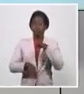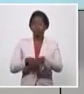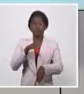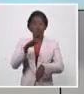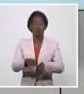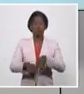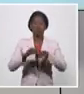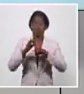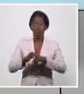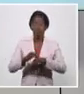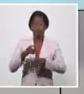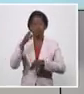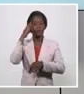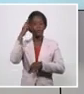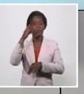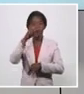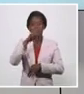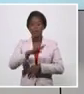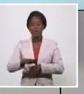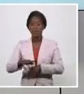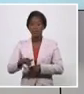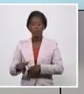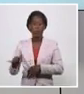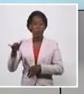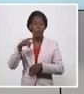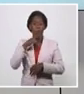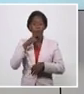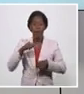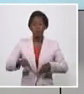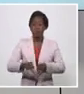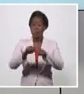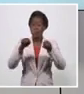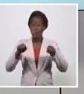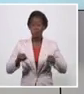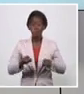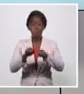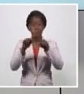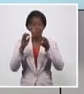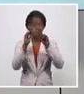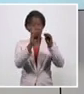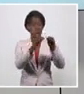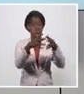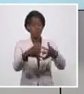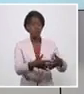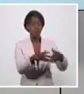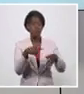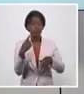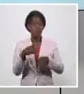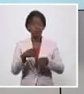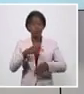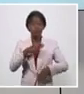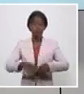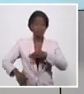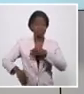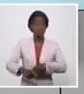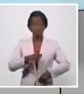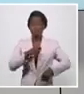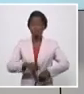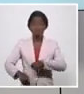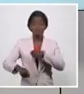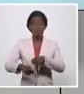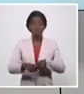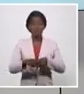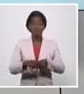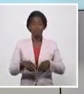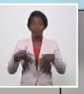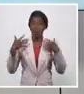referente, mediando hasta el propio título, es fácil atisbar que serán precisamente los símbolos los que llevarán la voz cantante más que los